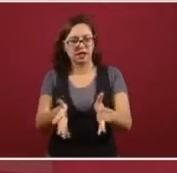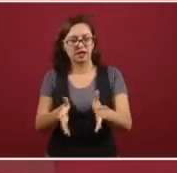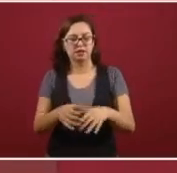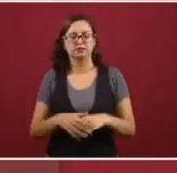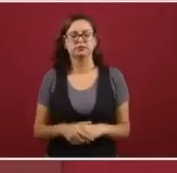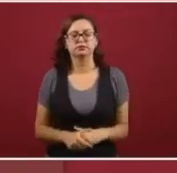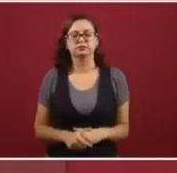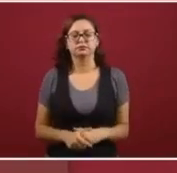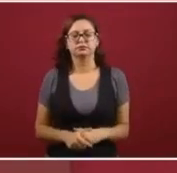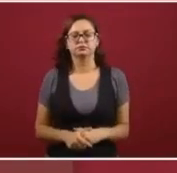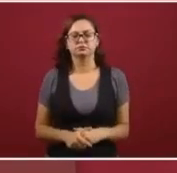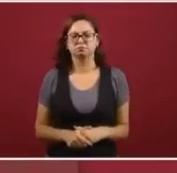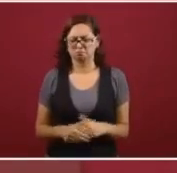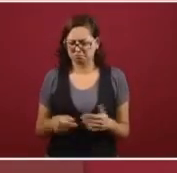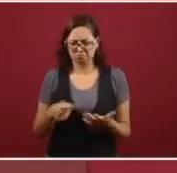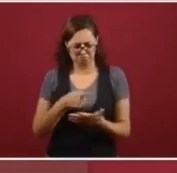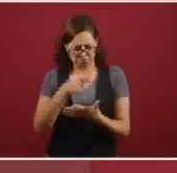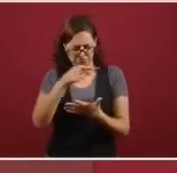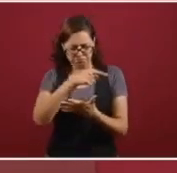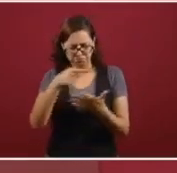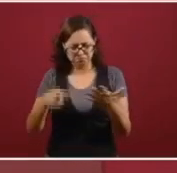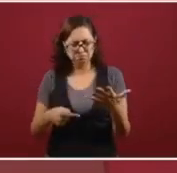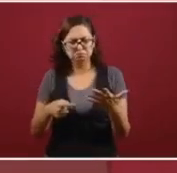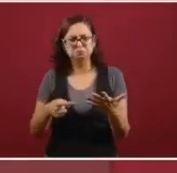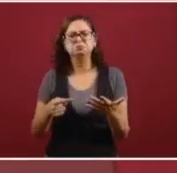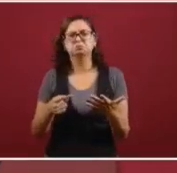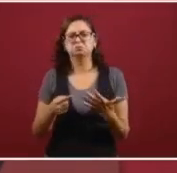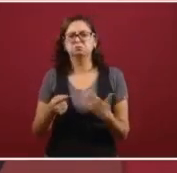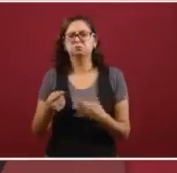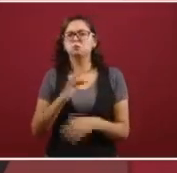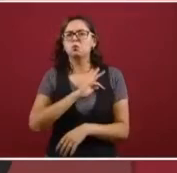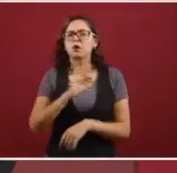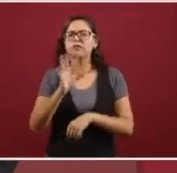en el que se permite trabajar.